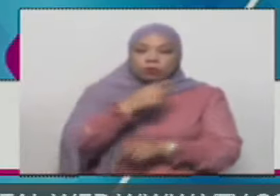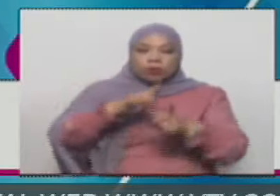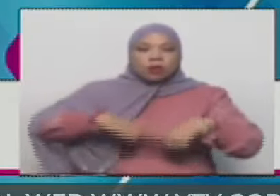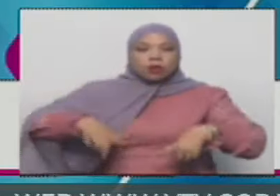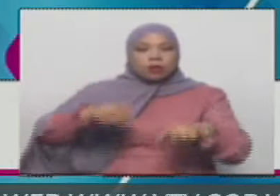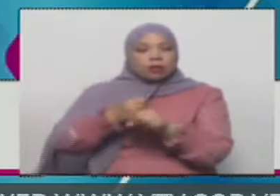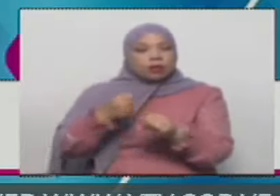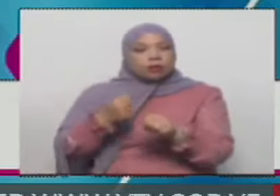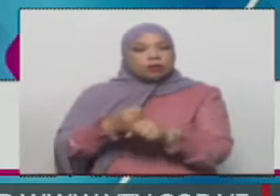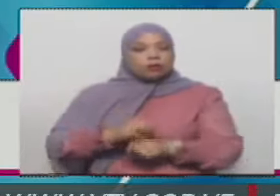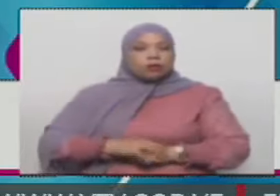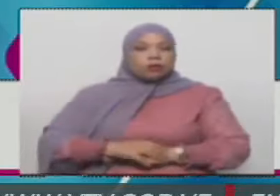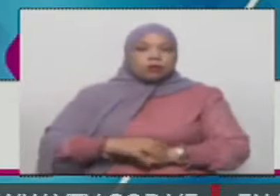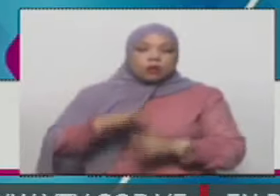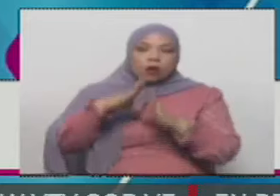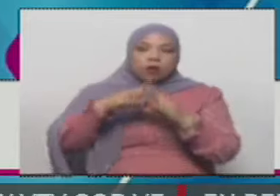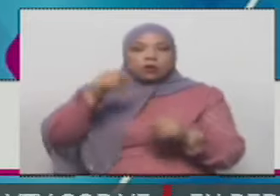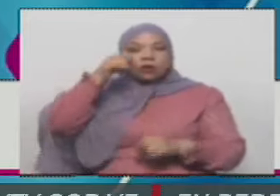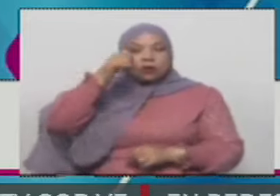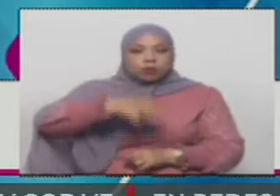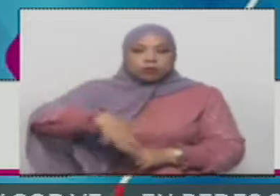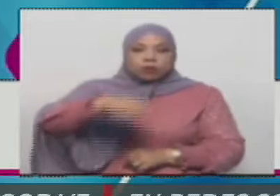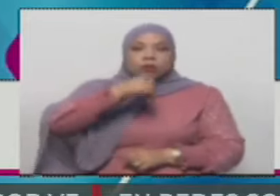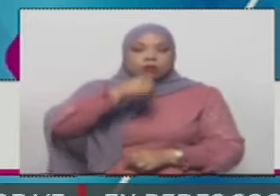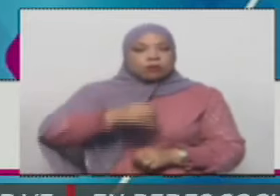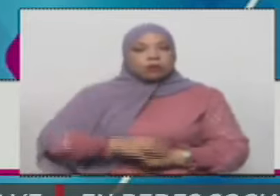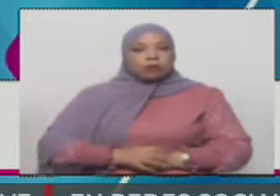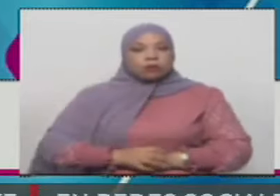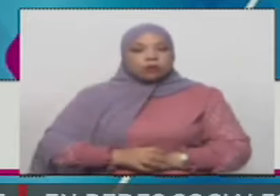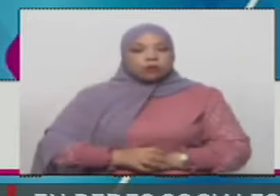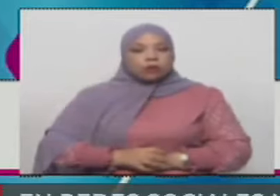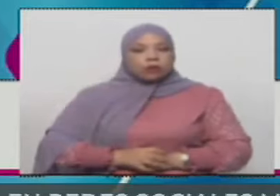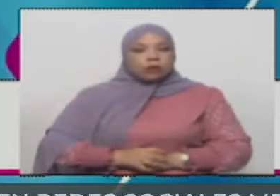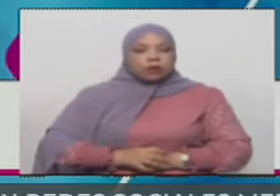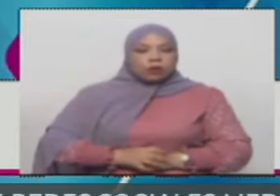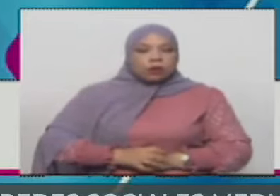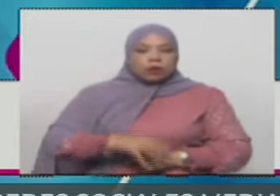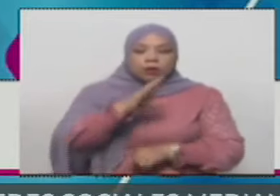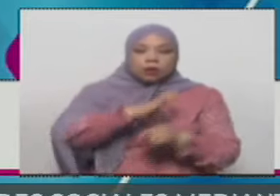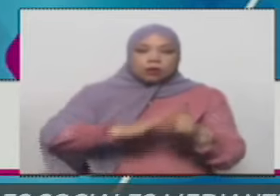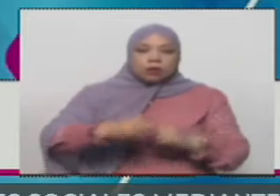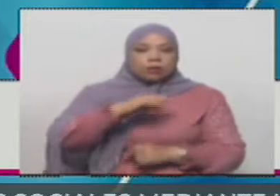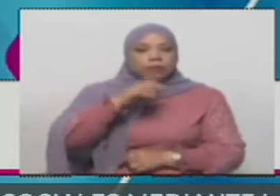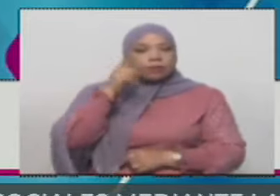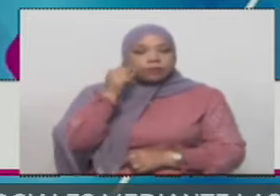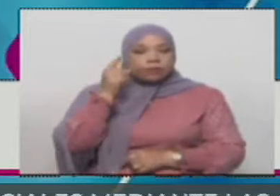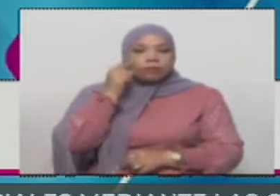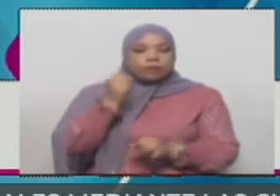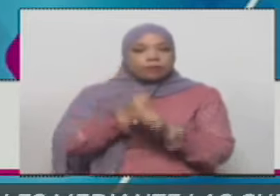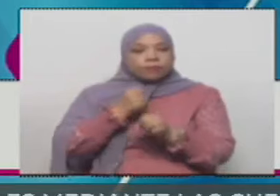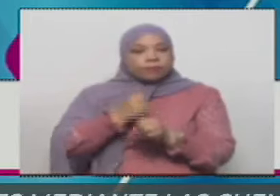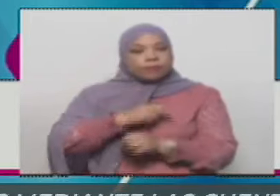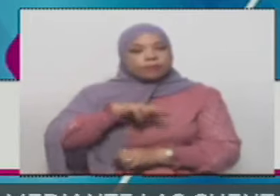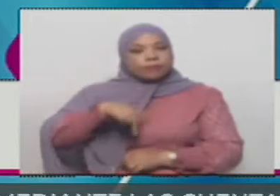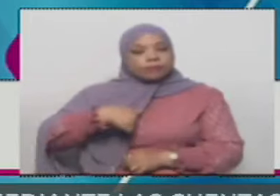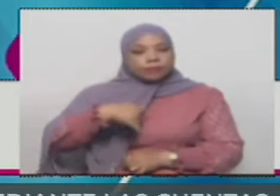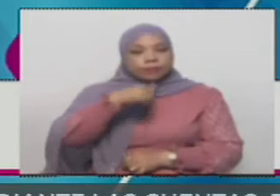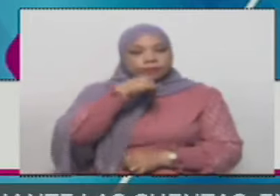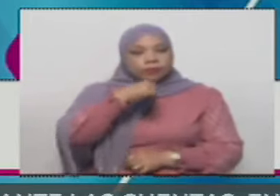ocupar, en toda la población, porque la cultura nos pertenece a todos, las tradiciones nos pertenecen a todos y a